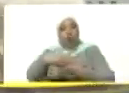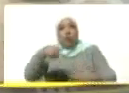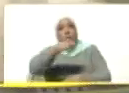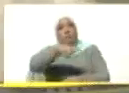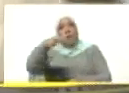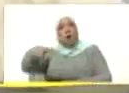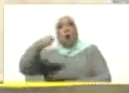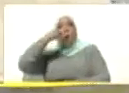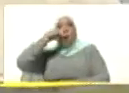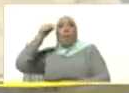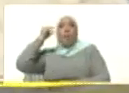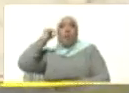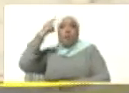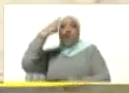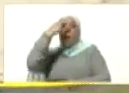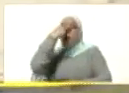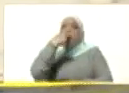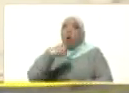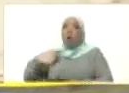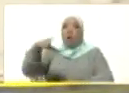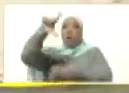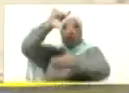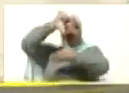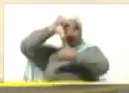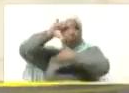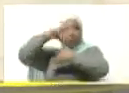los más humildes del continente latinoamericano y caribeño.